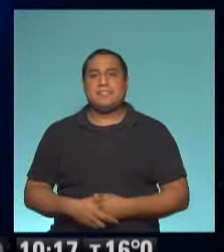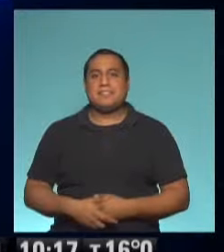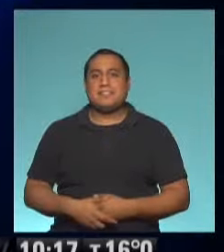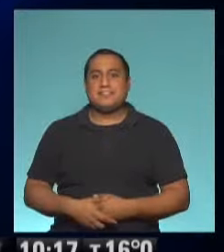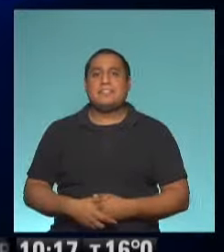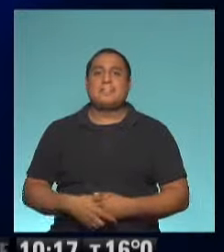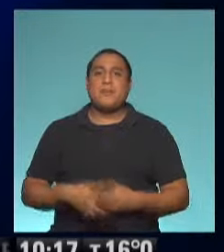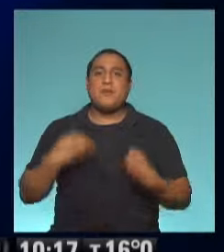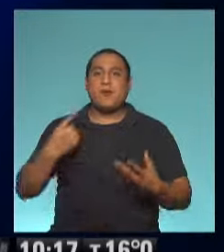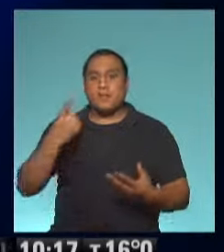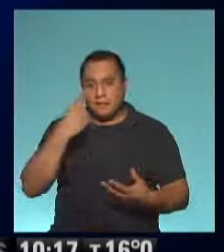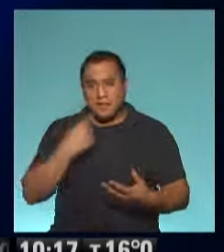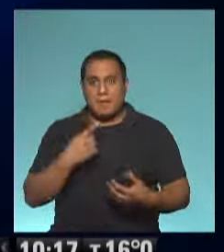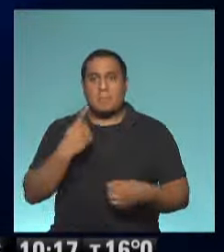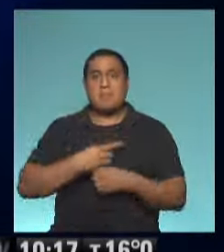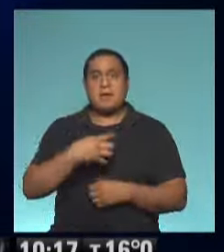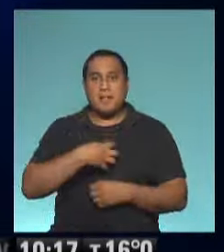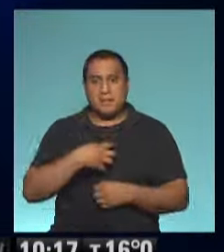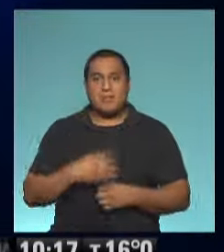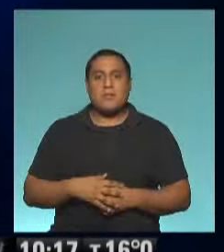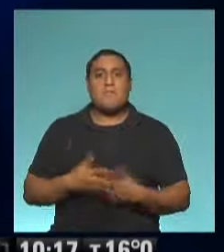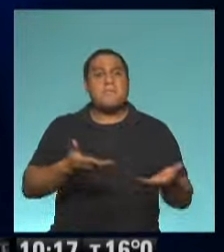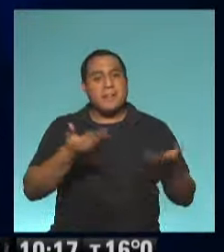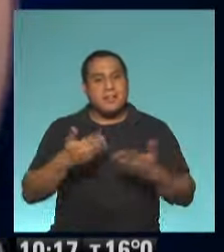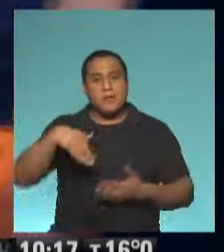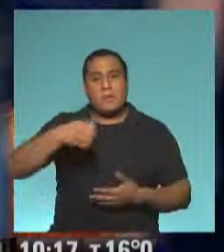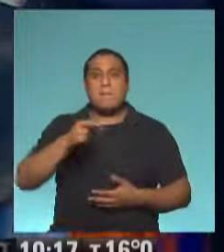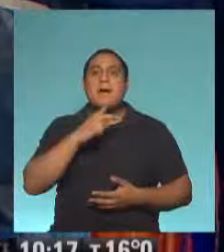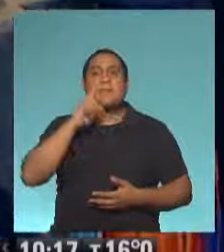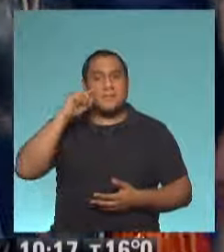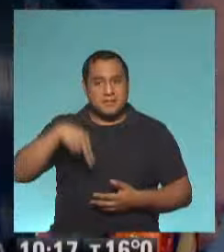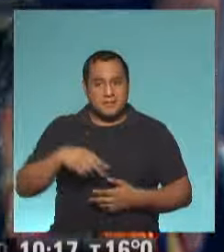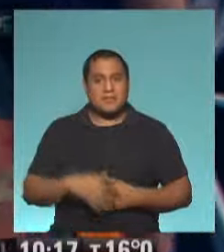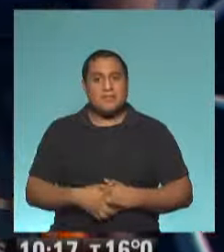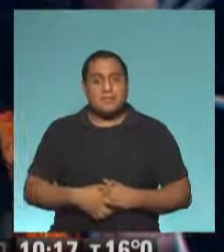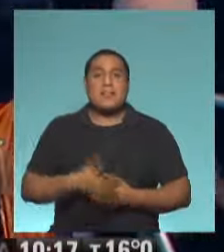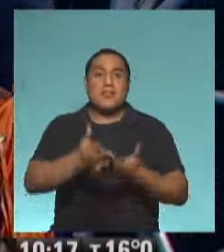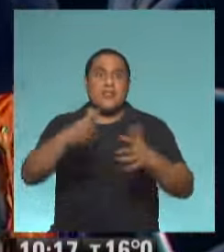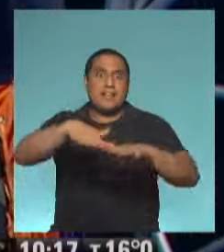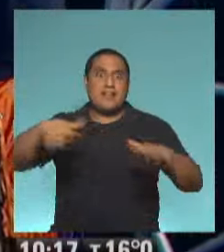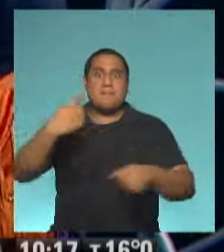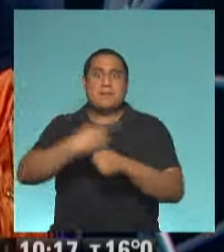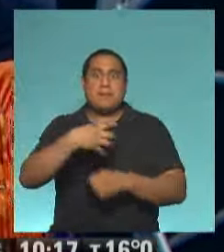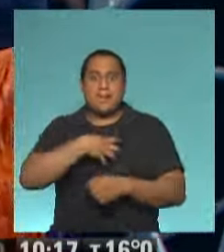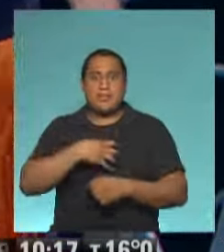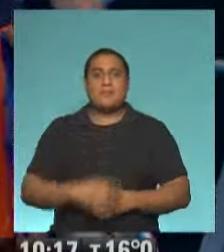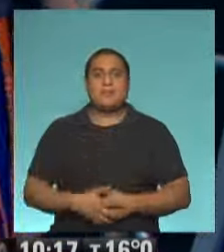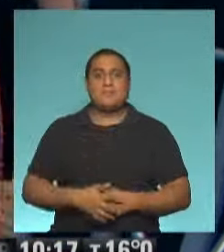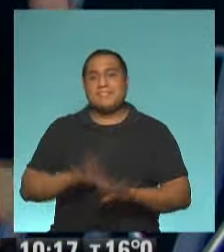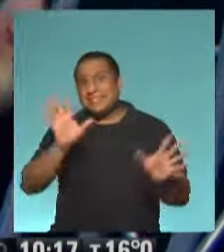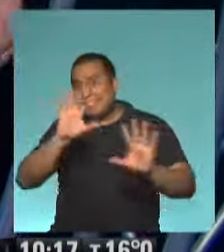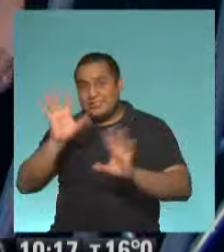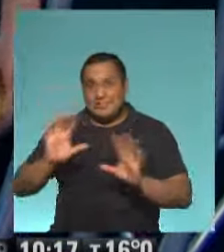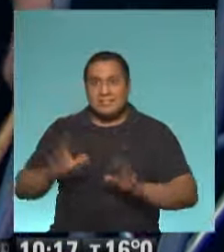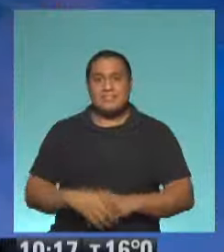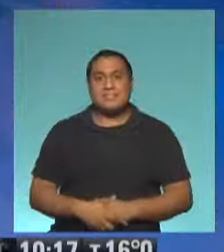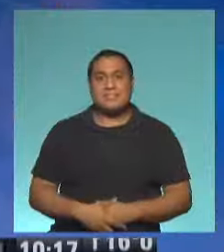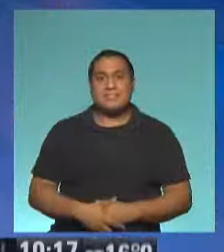día, primer grado. Bienvenido, Martina. Y te presento a los chicos, a las chicas de primero. Saludando. Ahí está.